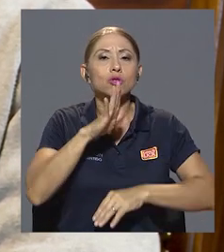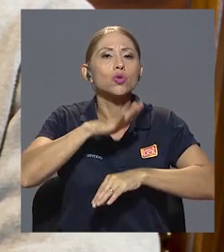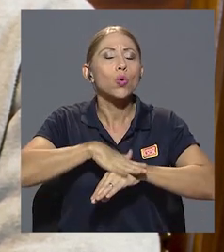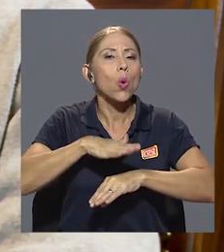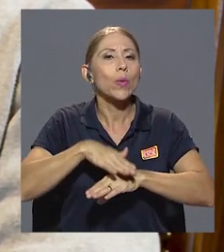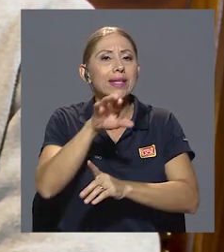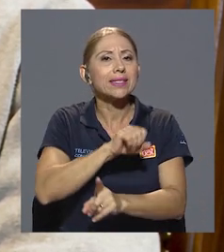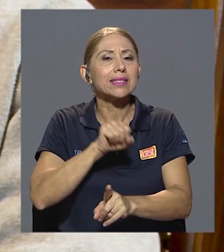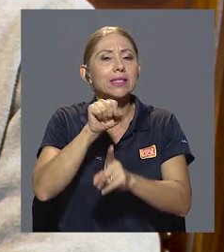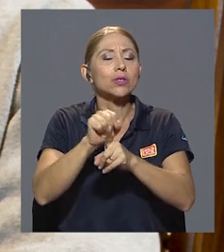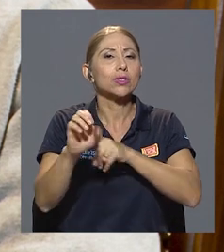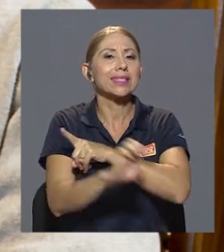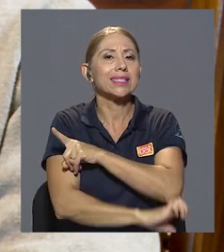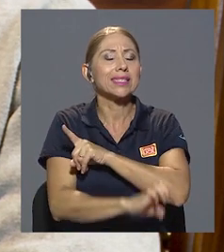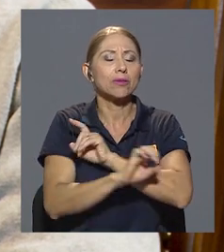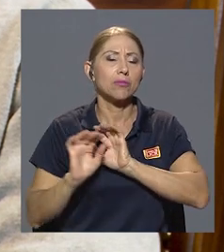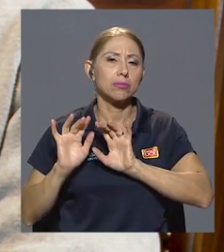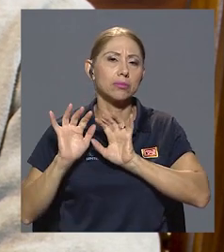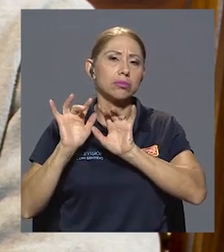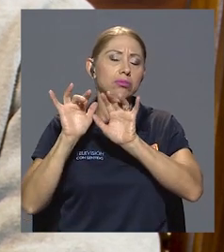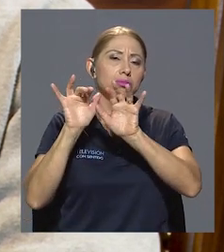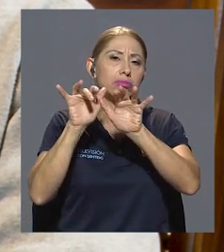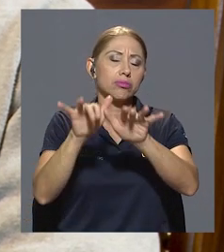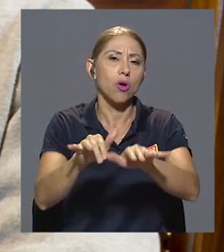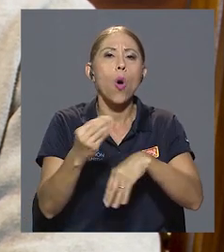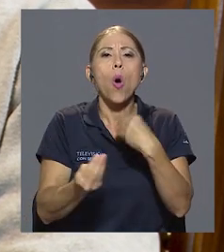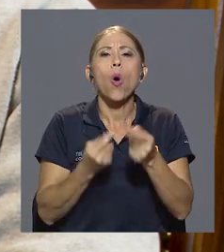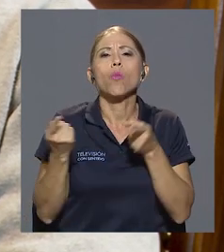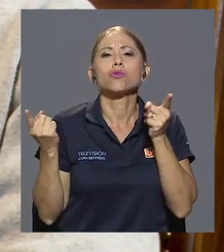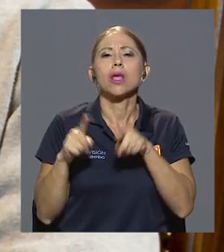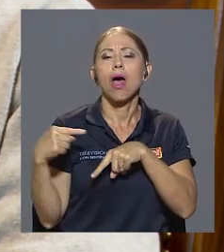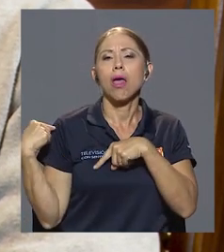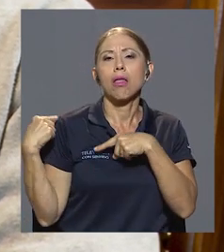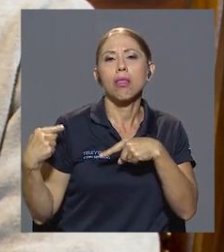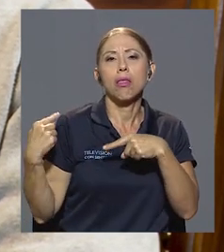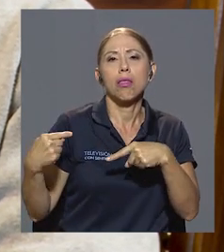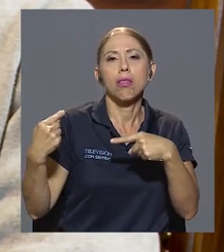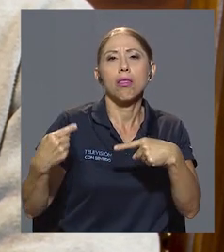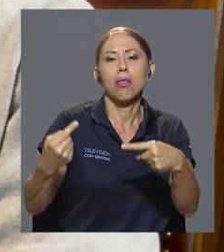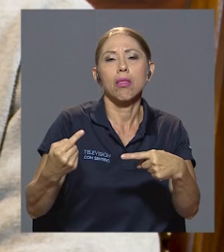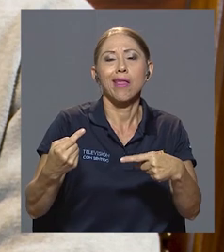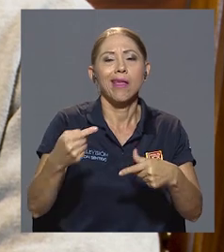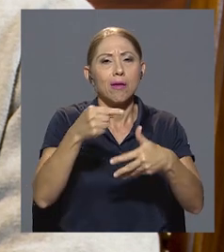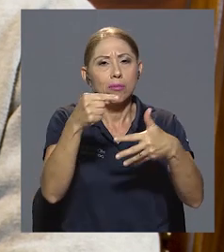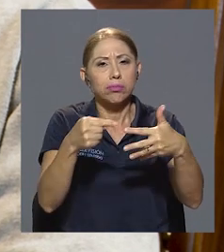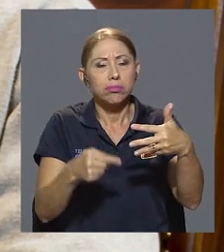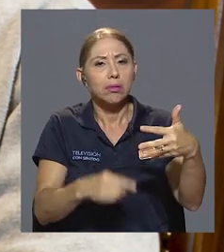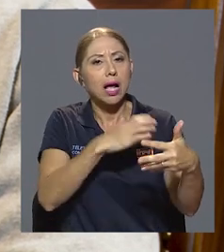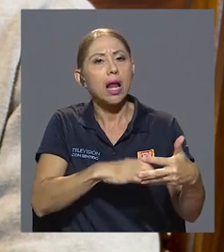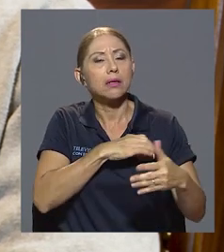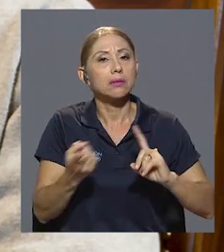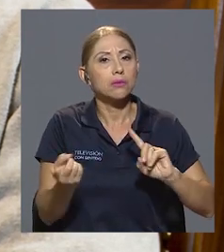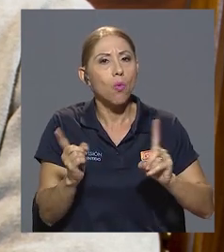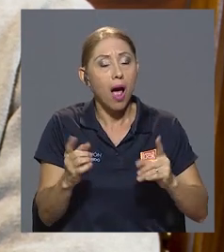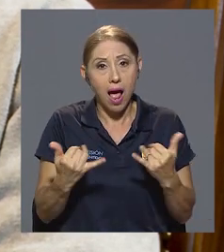sobre el fenómeno migratorio cómo se da a lo largo de la historia y cuáles son las características va a